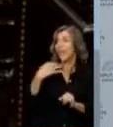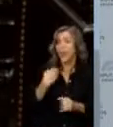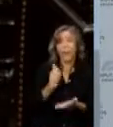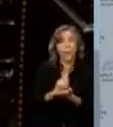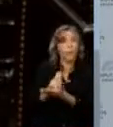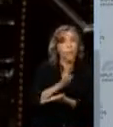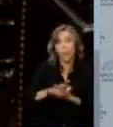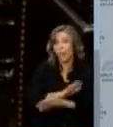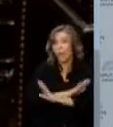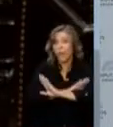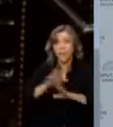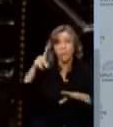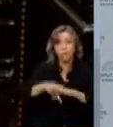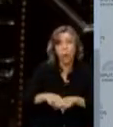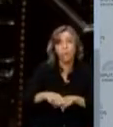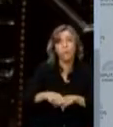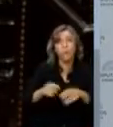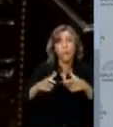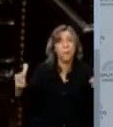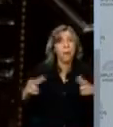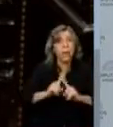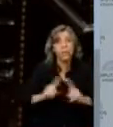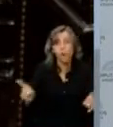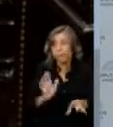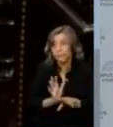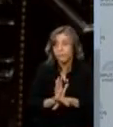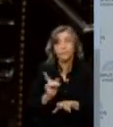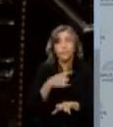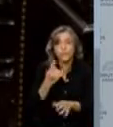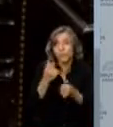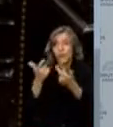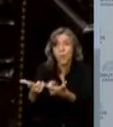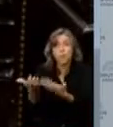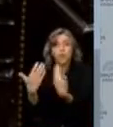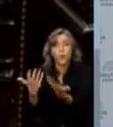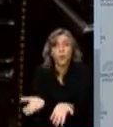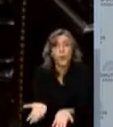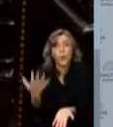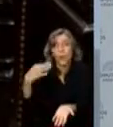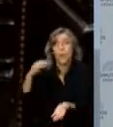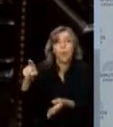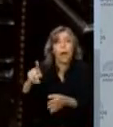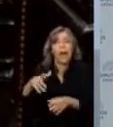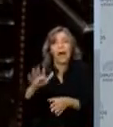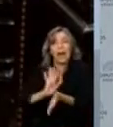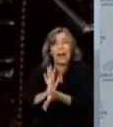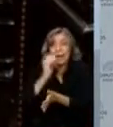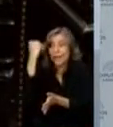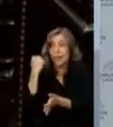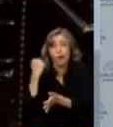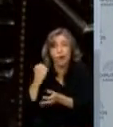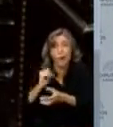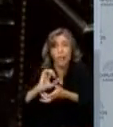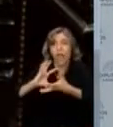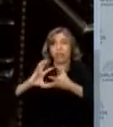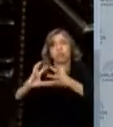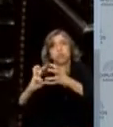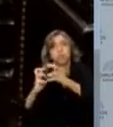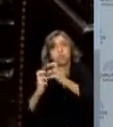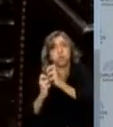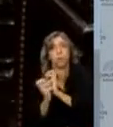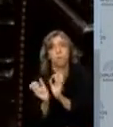sectorizado recordarás bien María Laura que durante el debate de él presupuesto 2023 en diputados con media sanción se